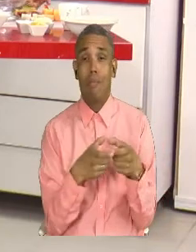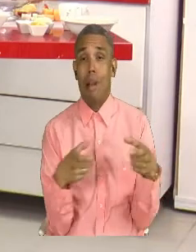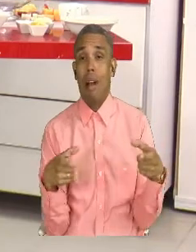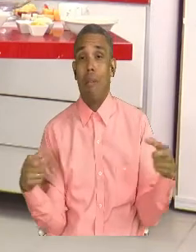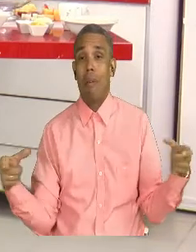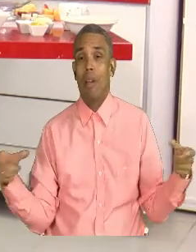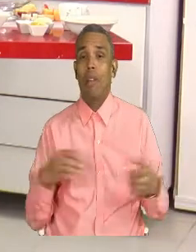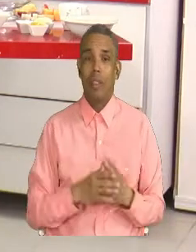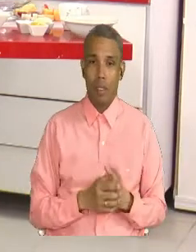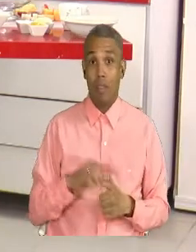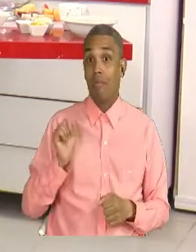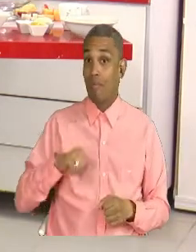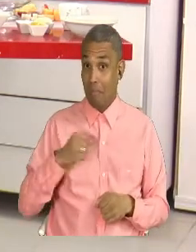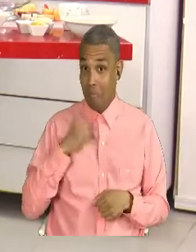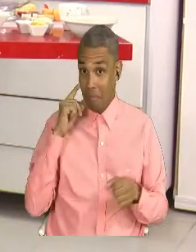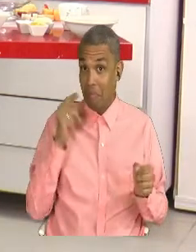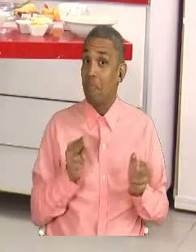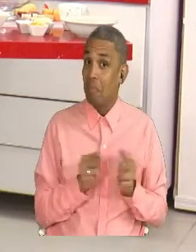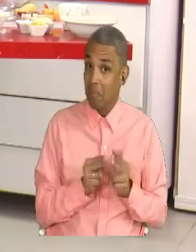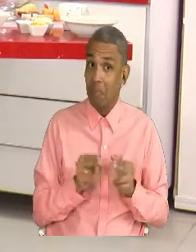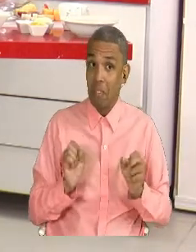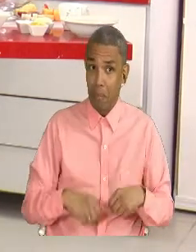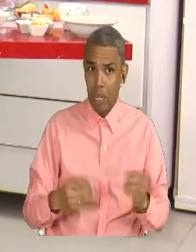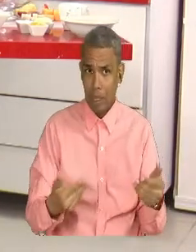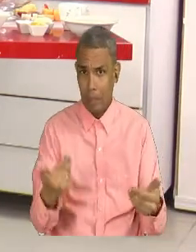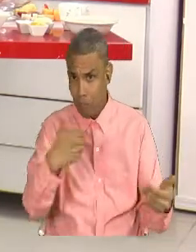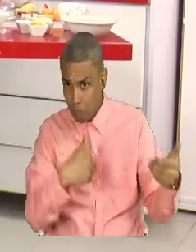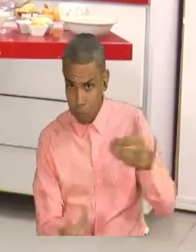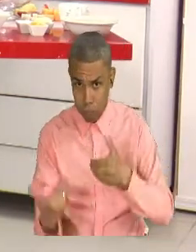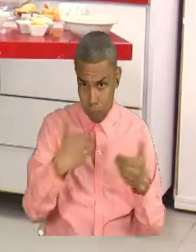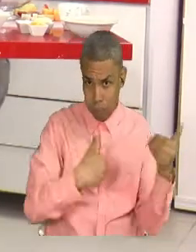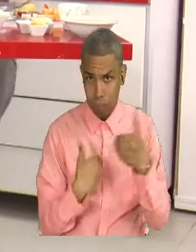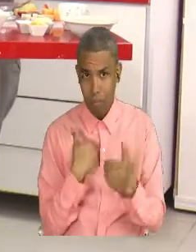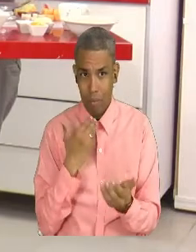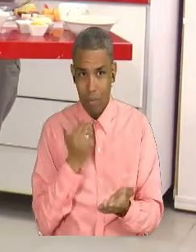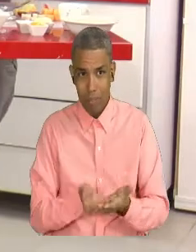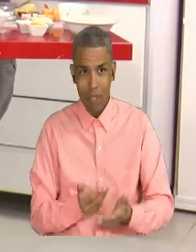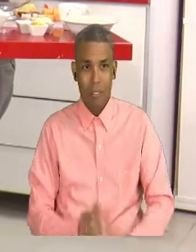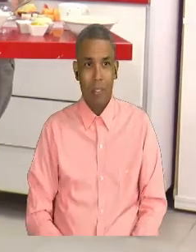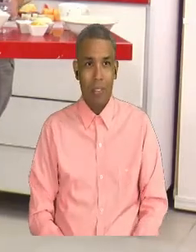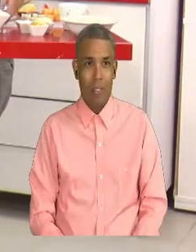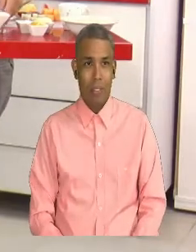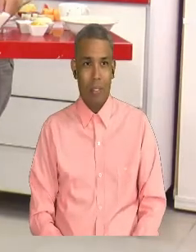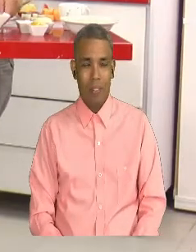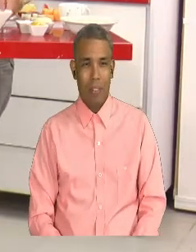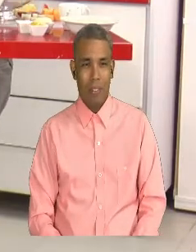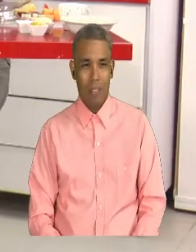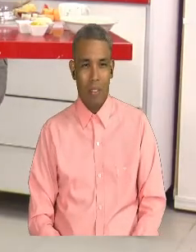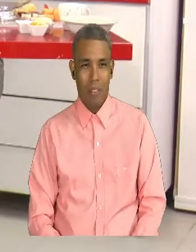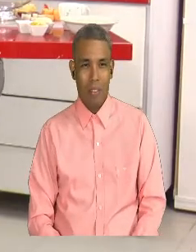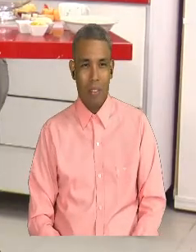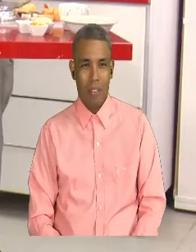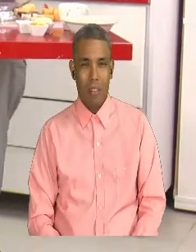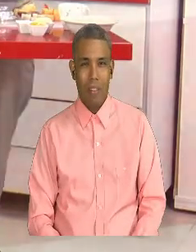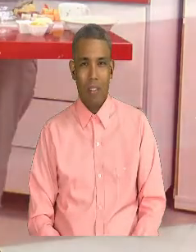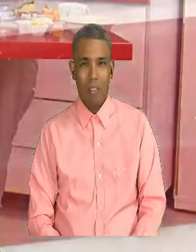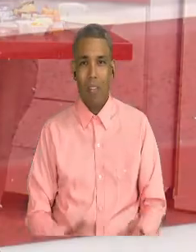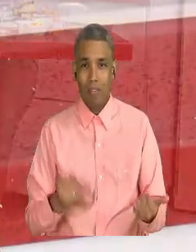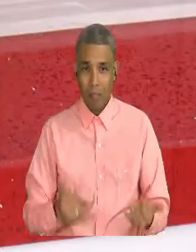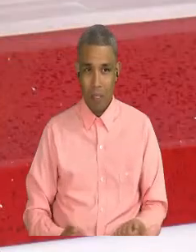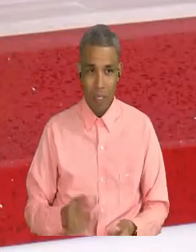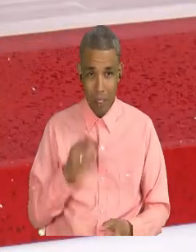eso. Que nos conozcan, que les guste y que nos visiten. Ok, perfecto. Bueno, ahora sí, el paso a seguir de nuestra receta. Vamos a hacer el aderezo. El aderezo